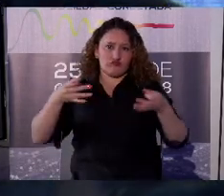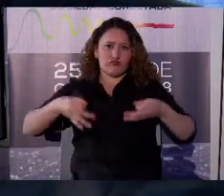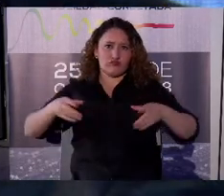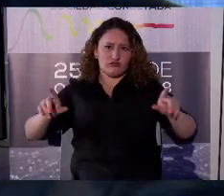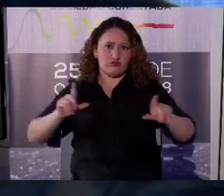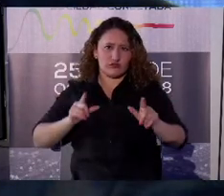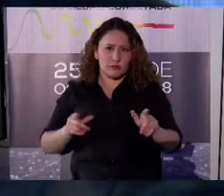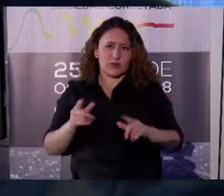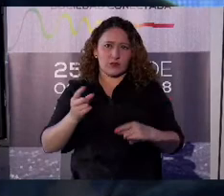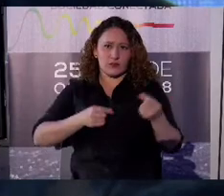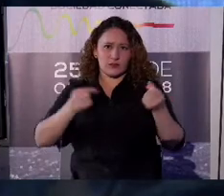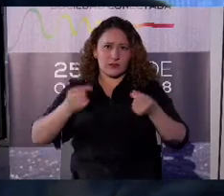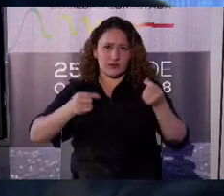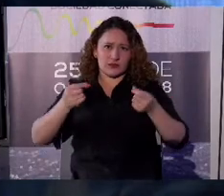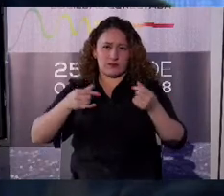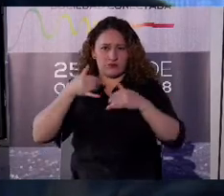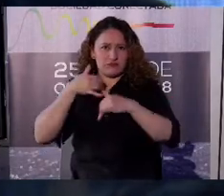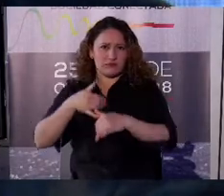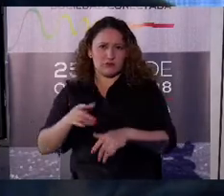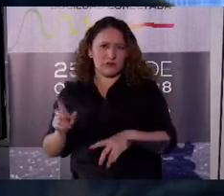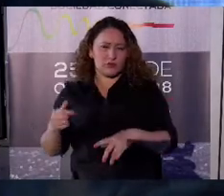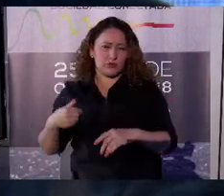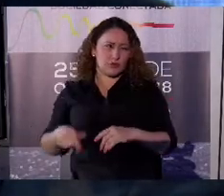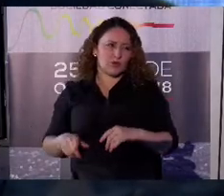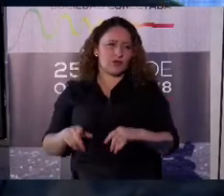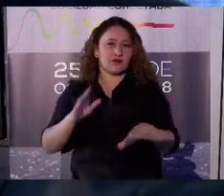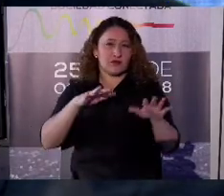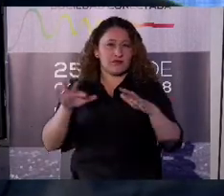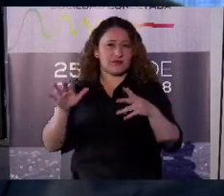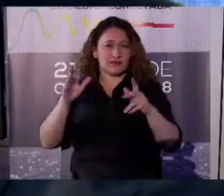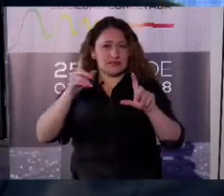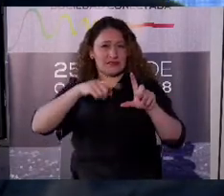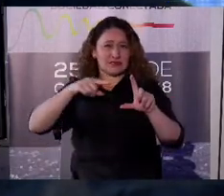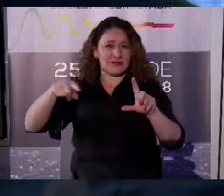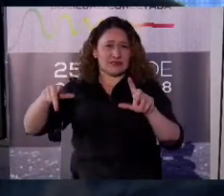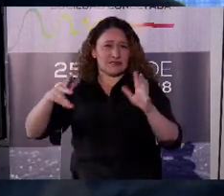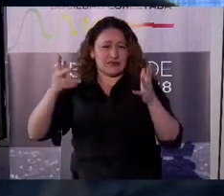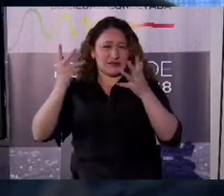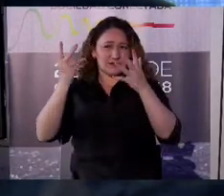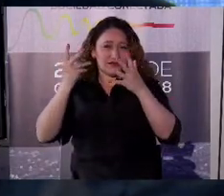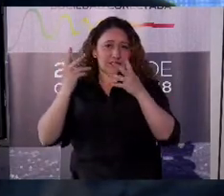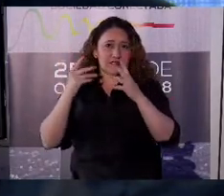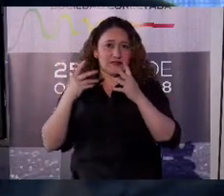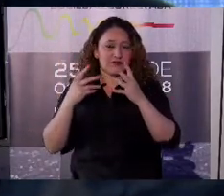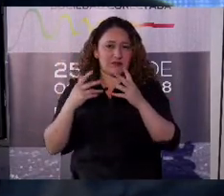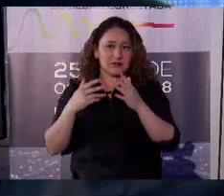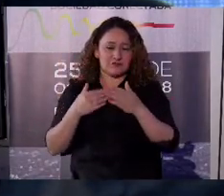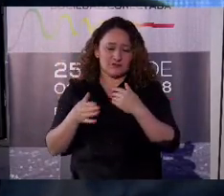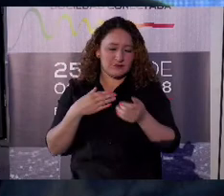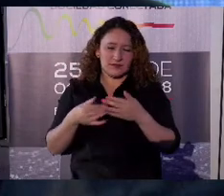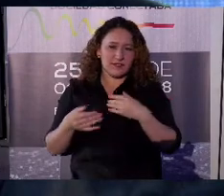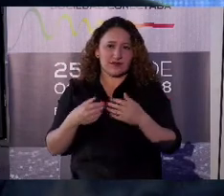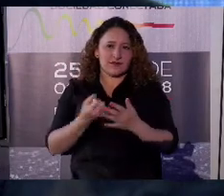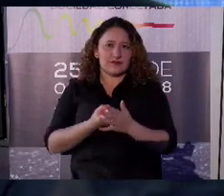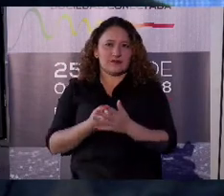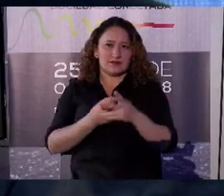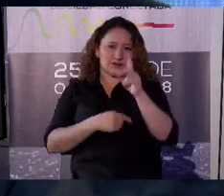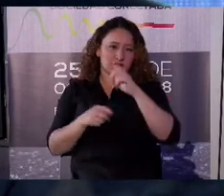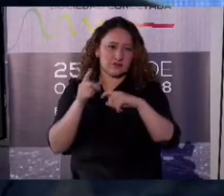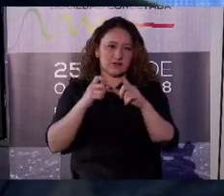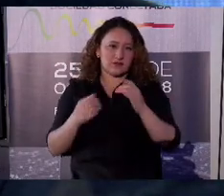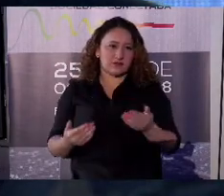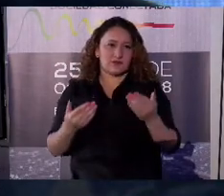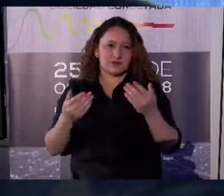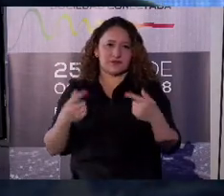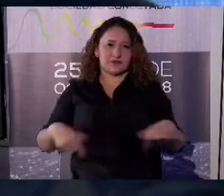ingeniero. A veces con las bandas me empiezo a enredar. Pero bueno, trataré de hacer una reflexión que sea